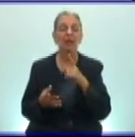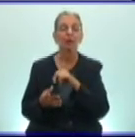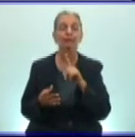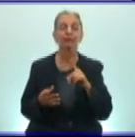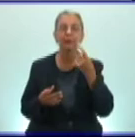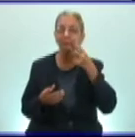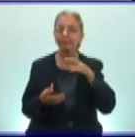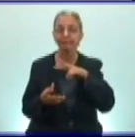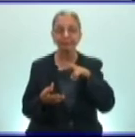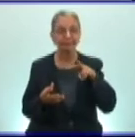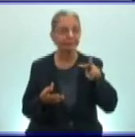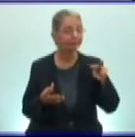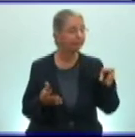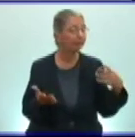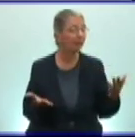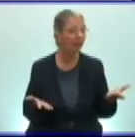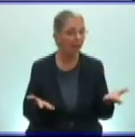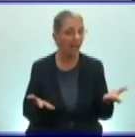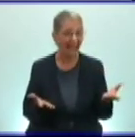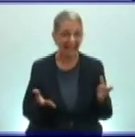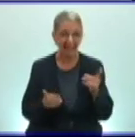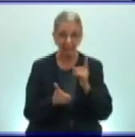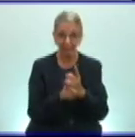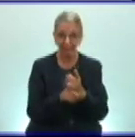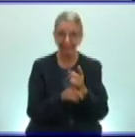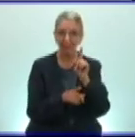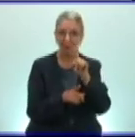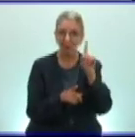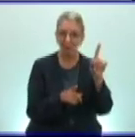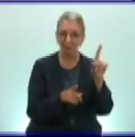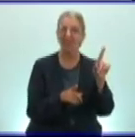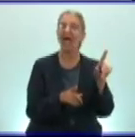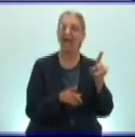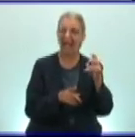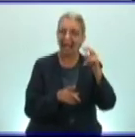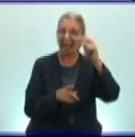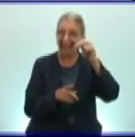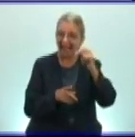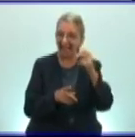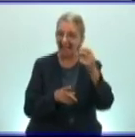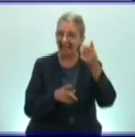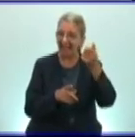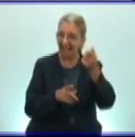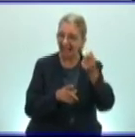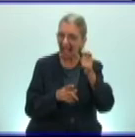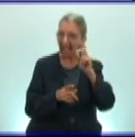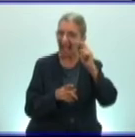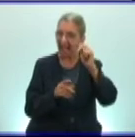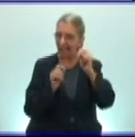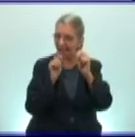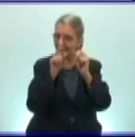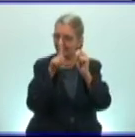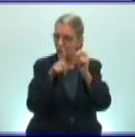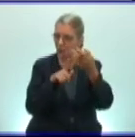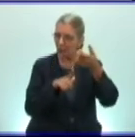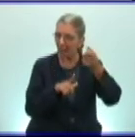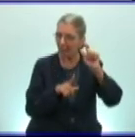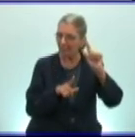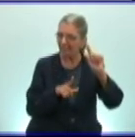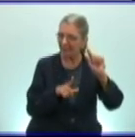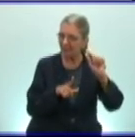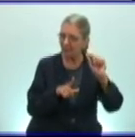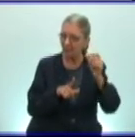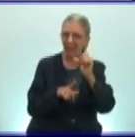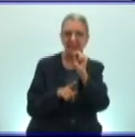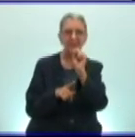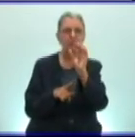números atómicos. Observen acá, tenemos al elemento sodio, que su símbolo es Na, que es